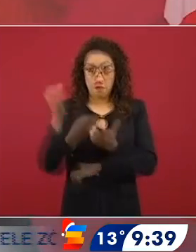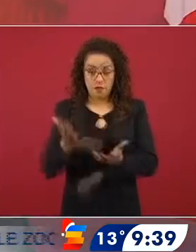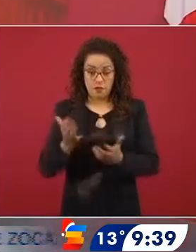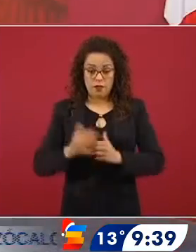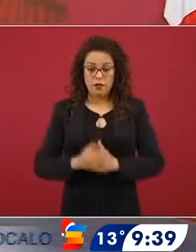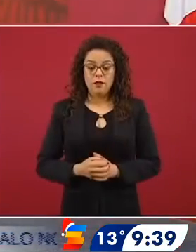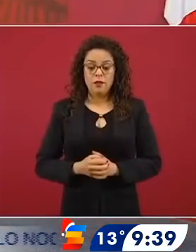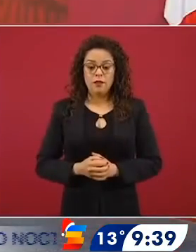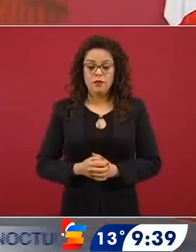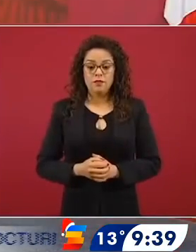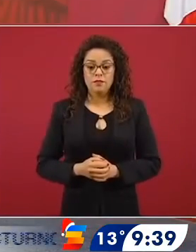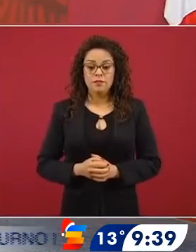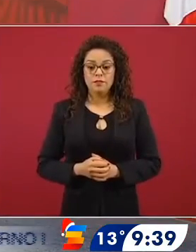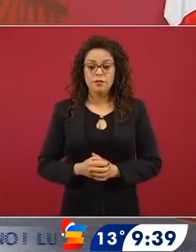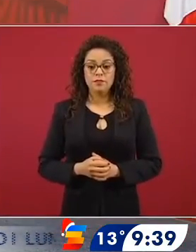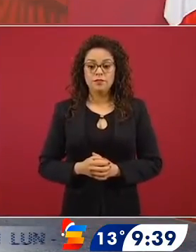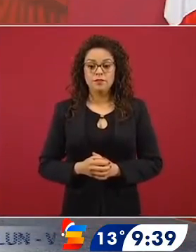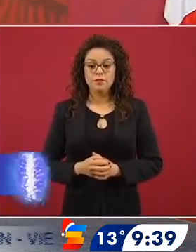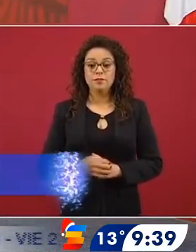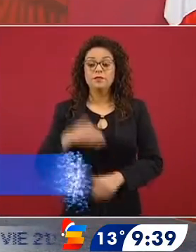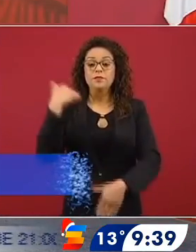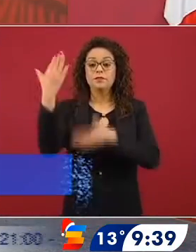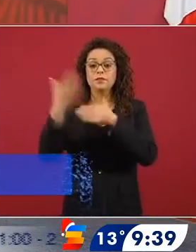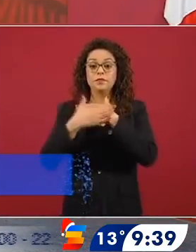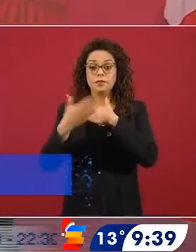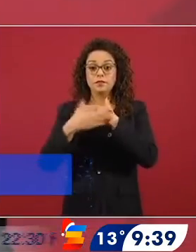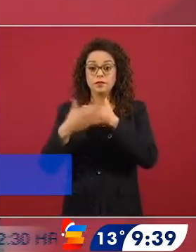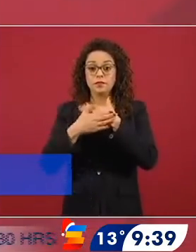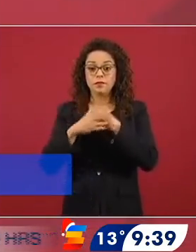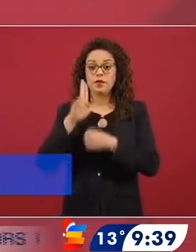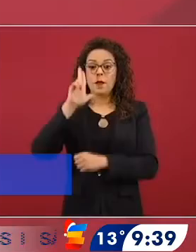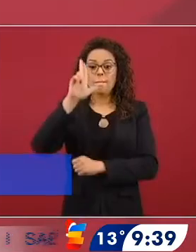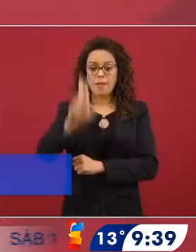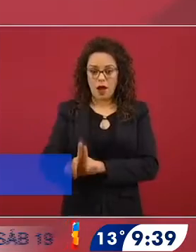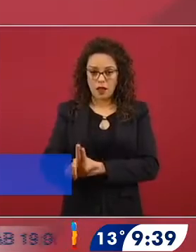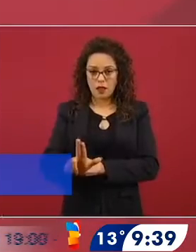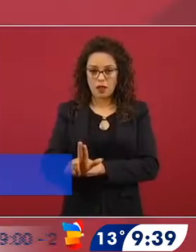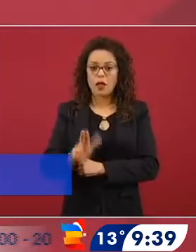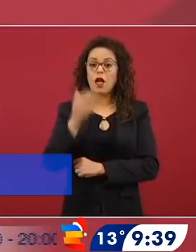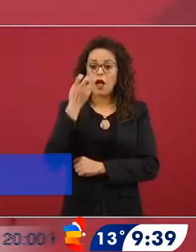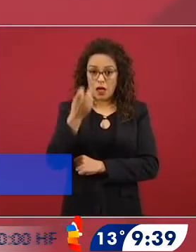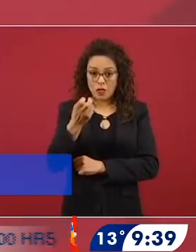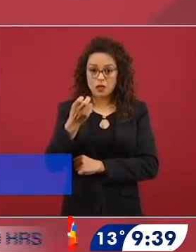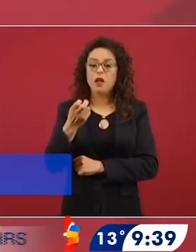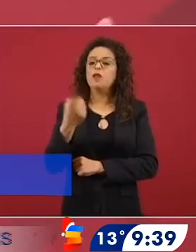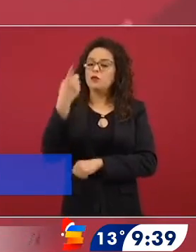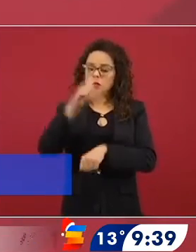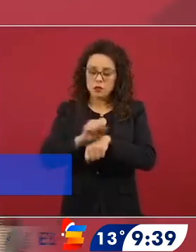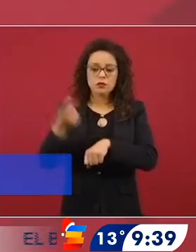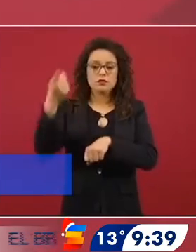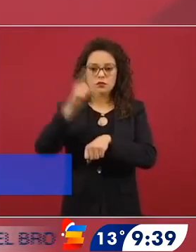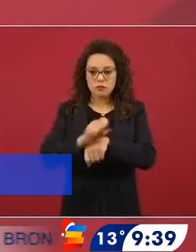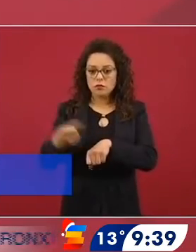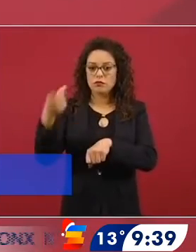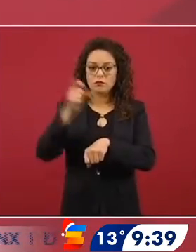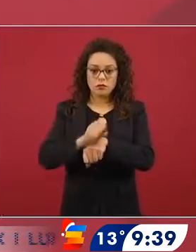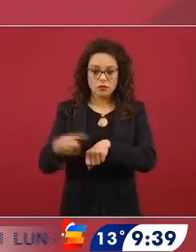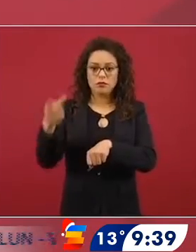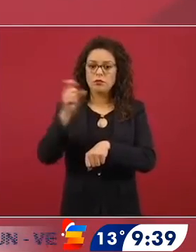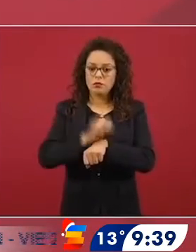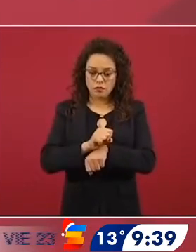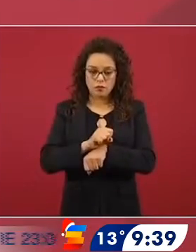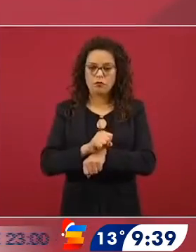el siguiente embarque será el próximo martes y así sucesivamente cada semana pues ya se va